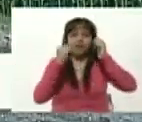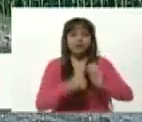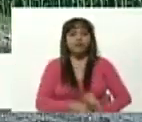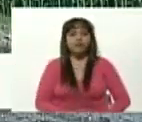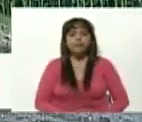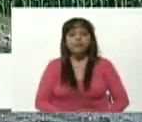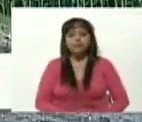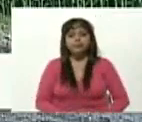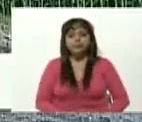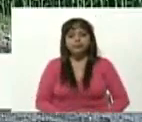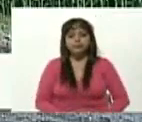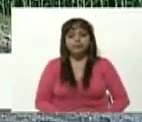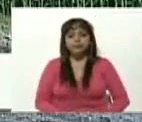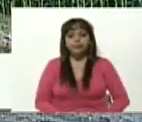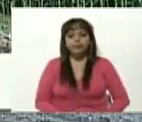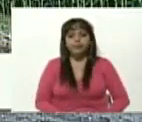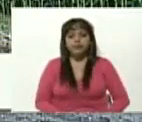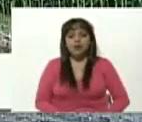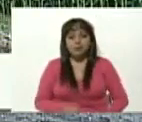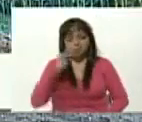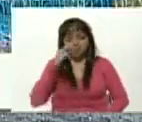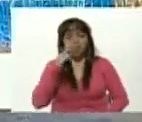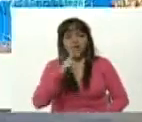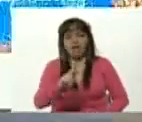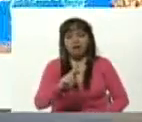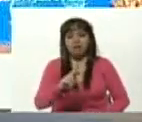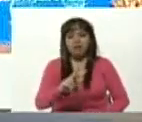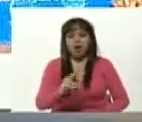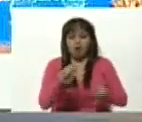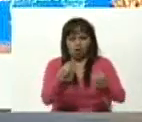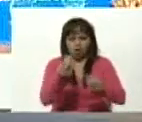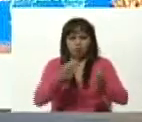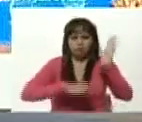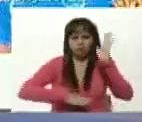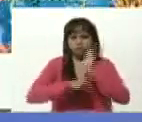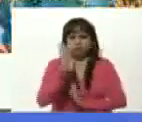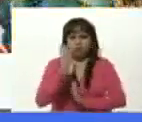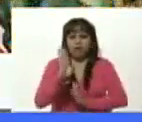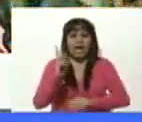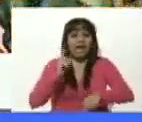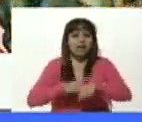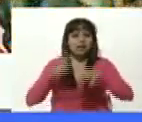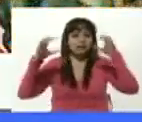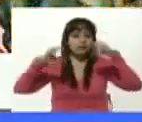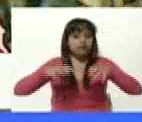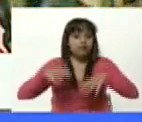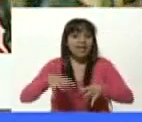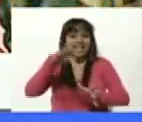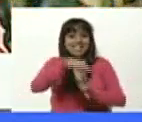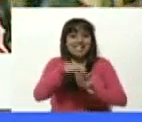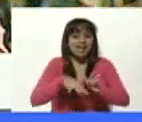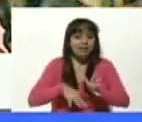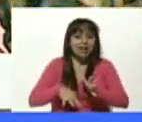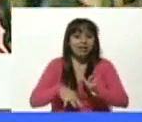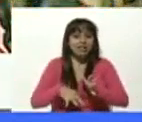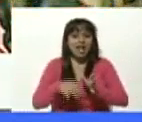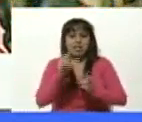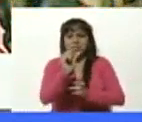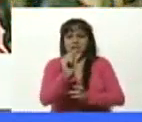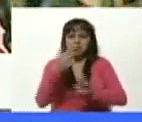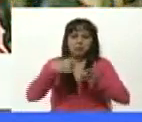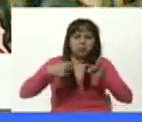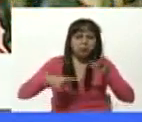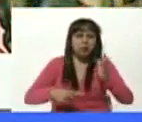Los Mangos, para que ustedes vean cómo avanza el ciclo invierno en la siembra de cereales. En el